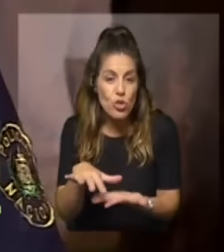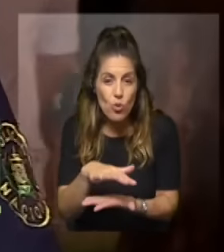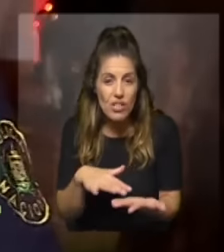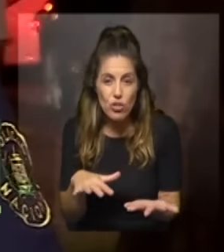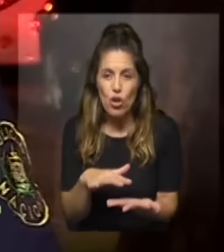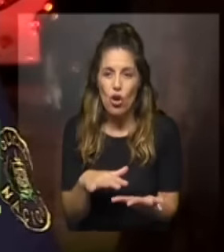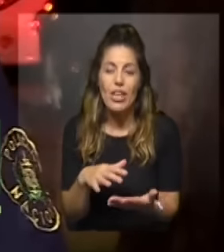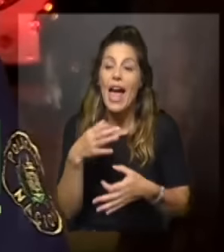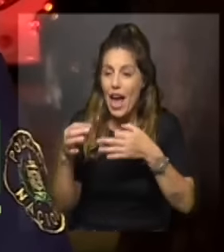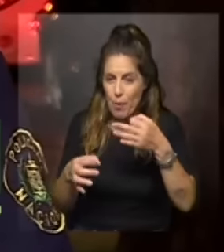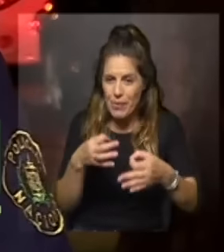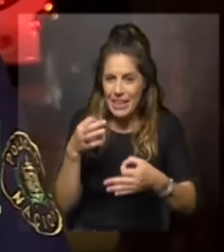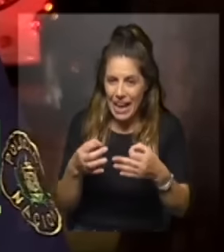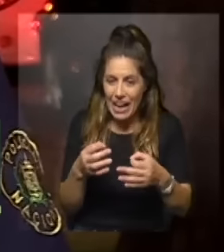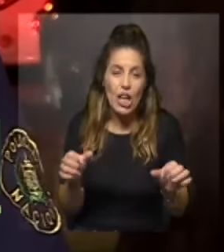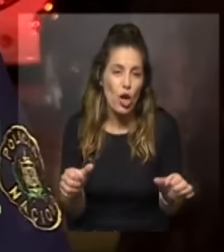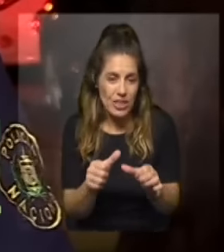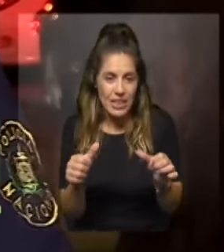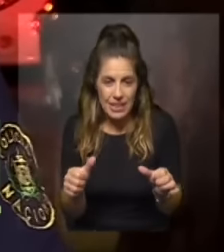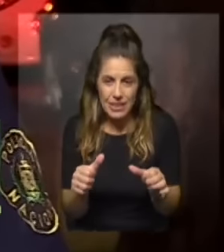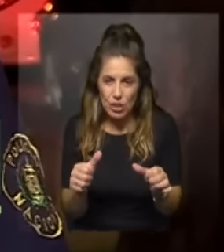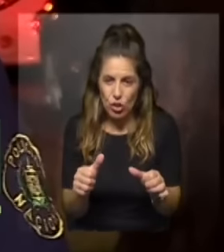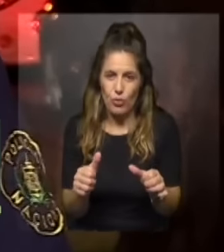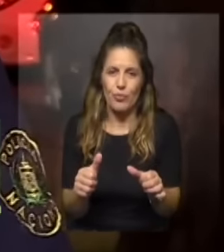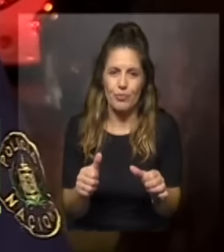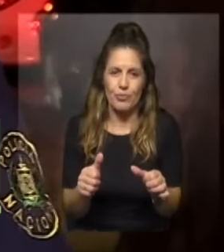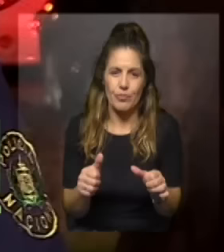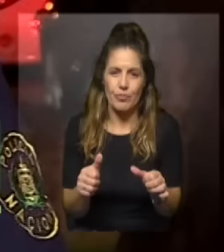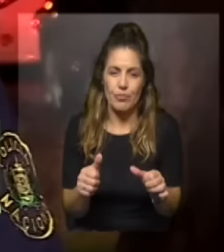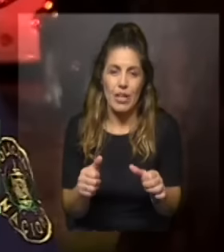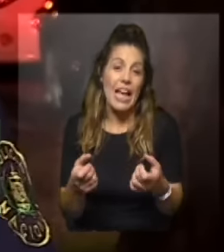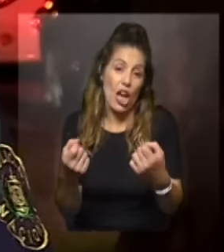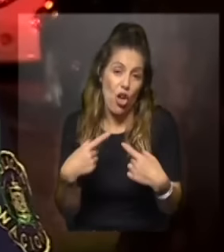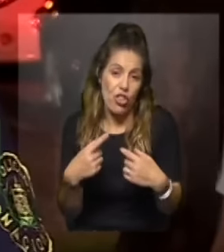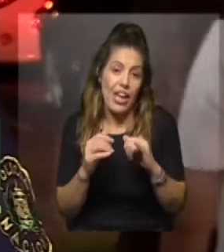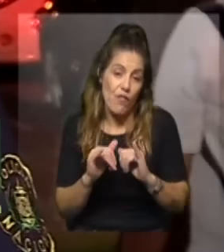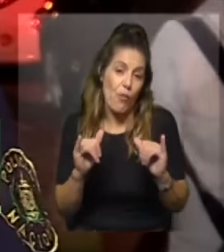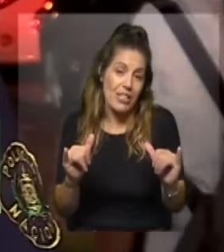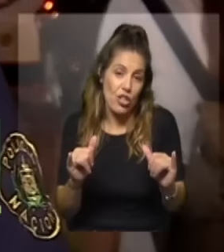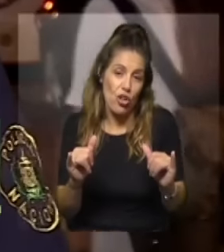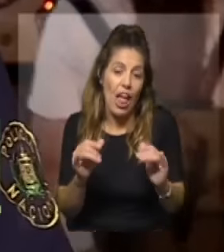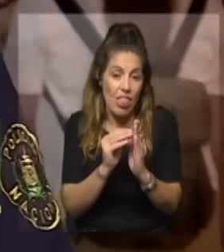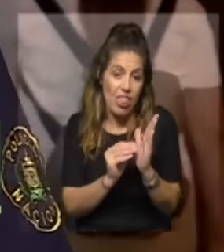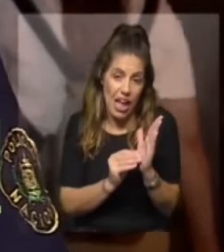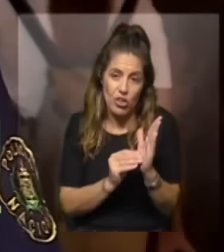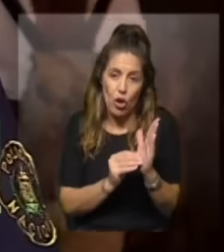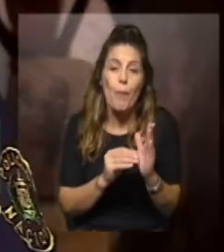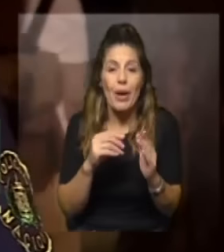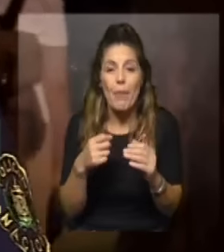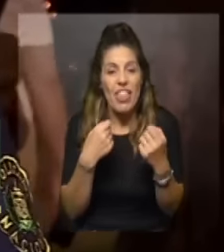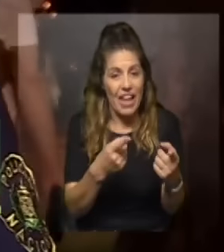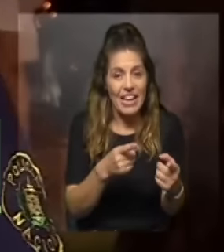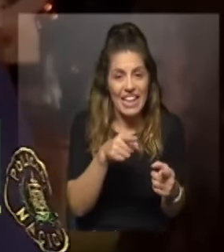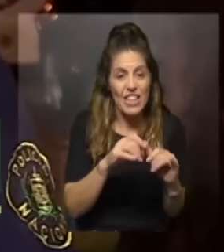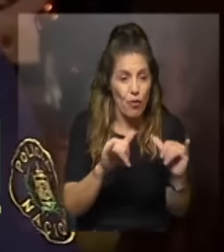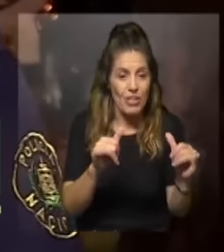Obviamente que explicarle qué es lo que se está haciendo bueno y recabar la mayor cantidad de datos posibles para después brindarles esa información al